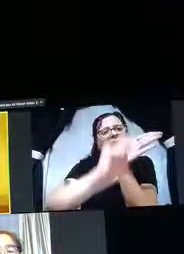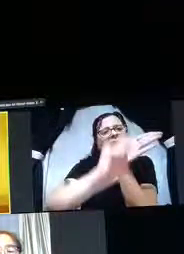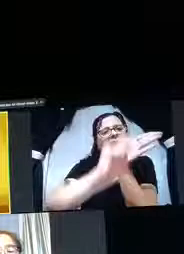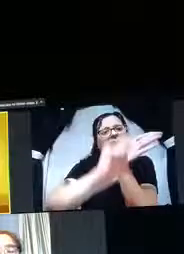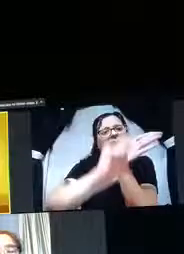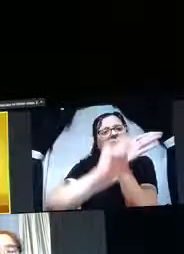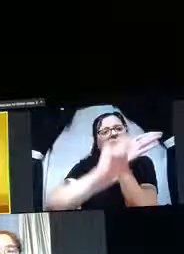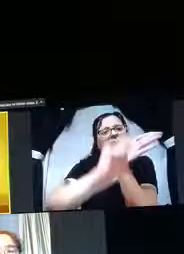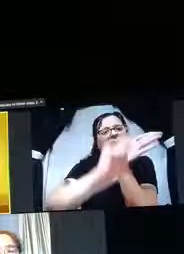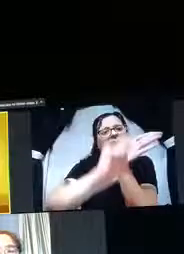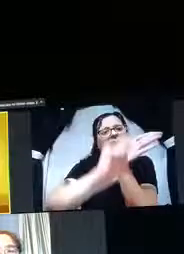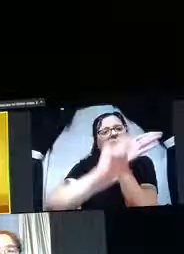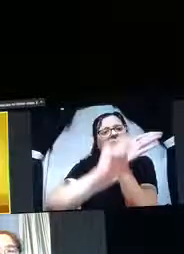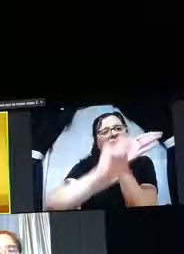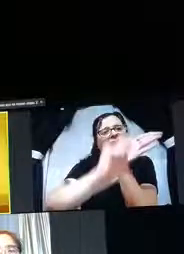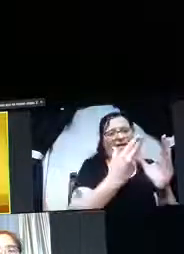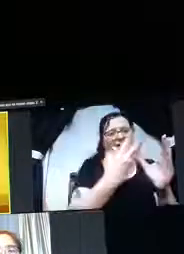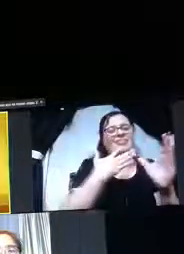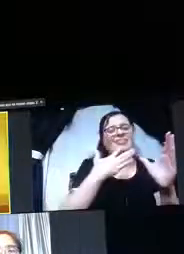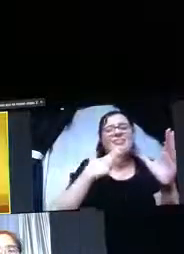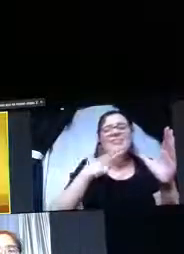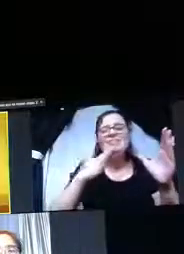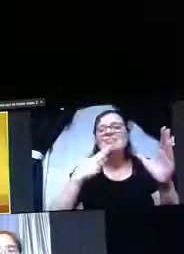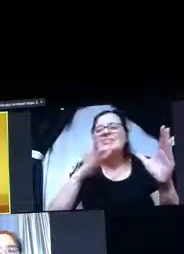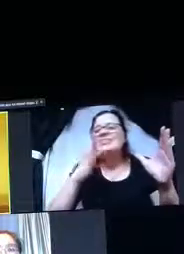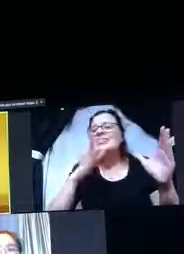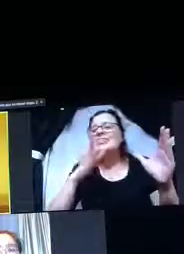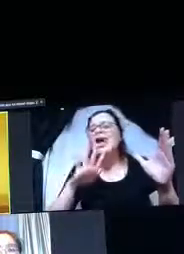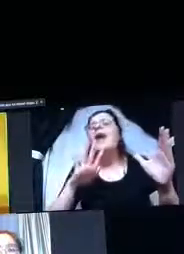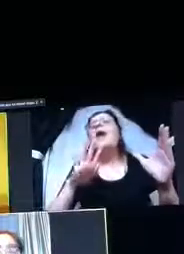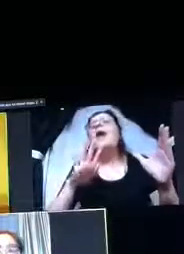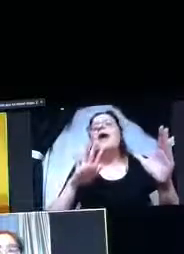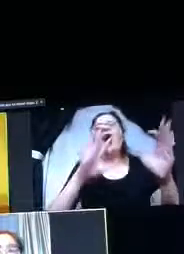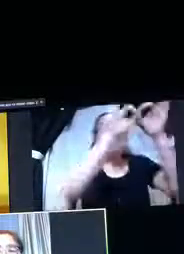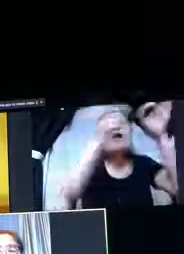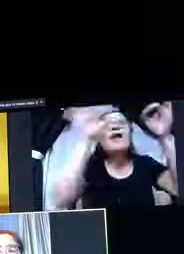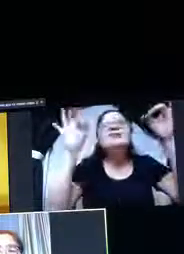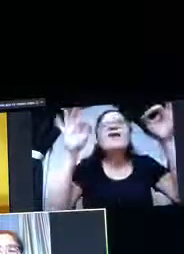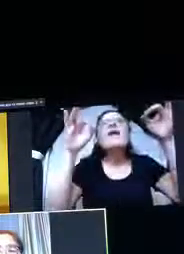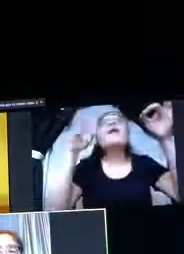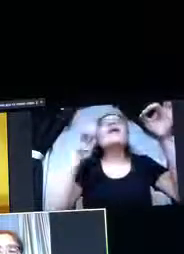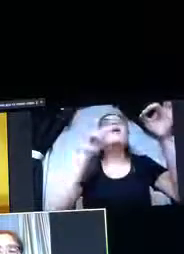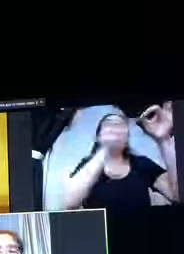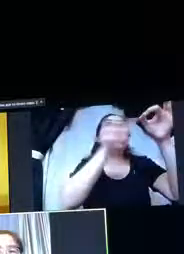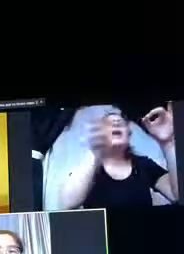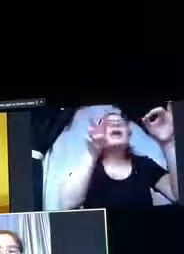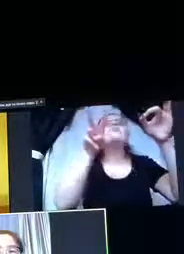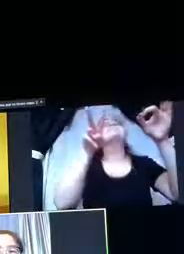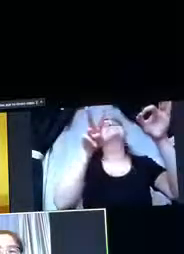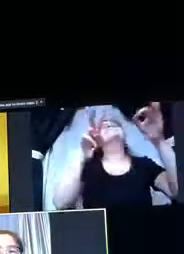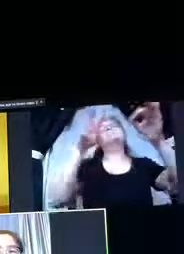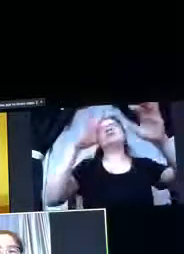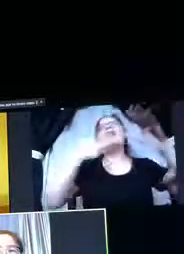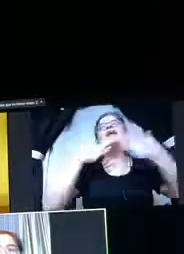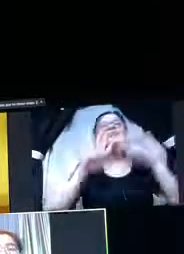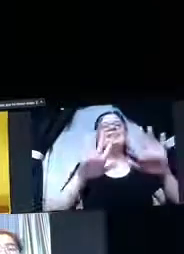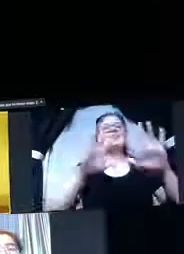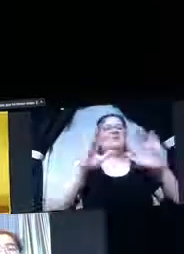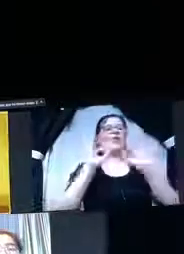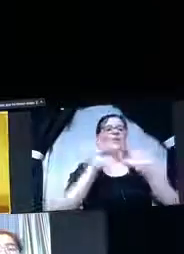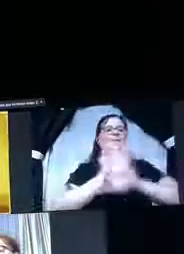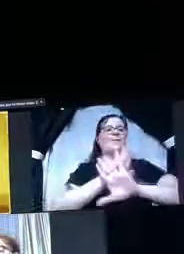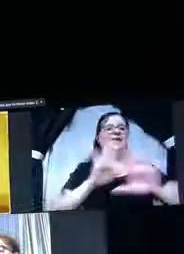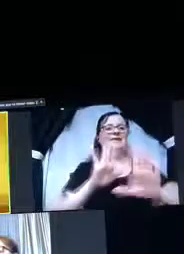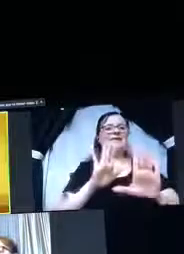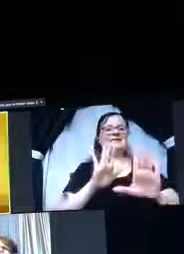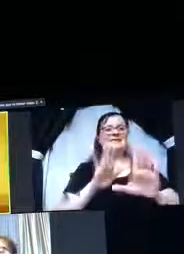a todas las otras posibles, ¿sí? Claro. En función de la lengua escrita. En función